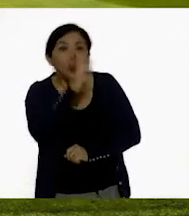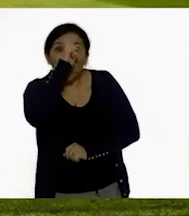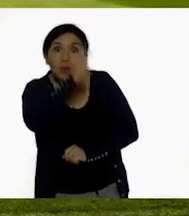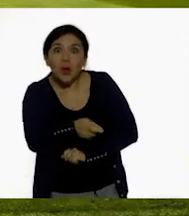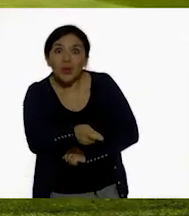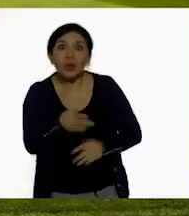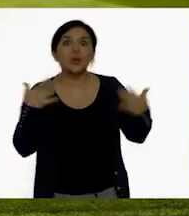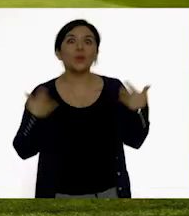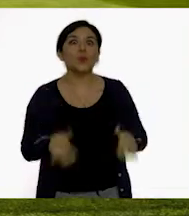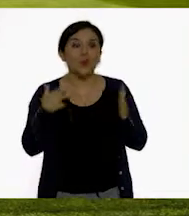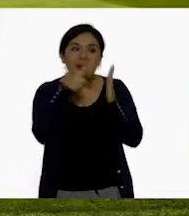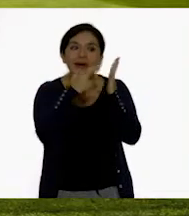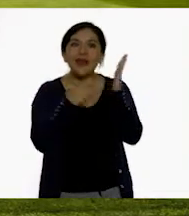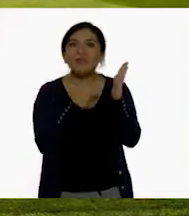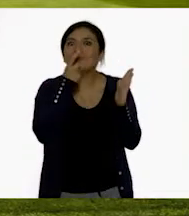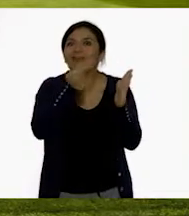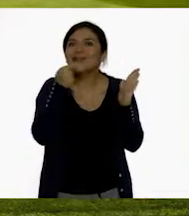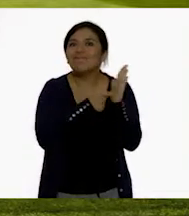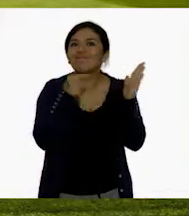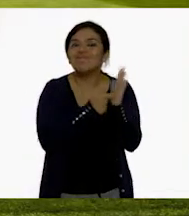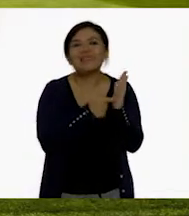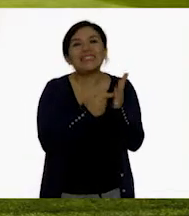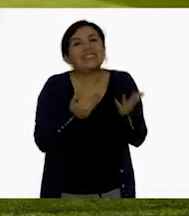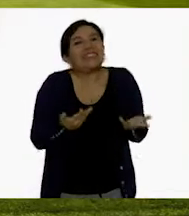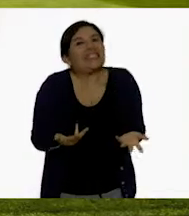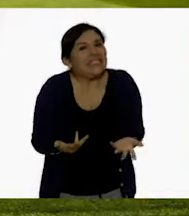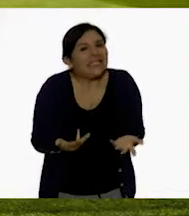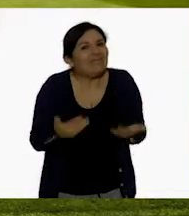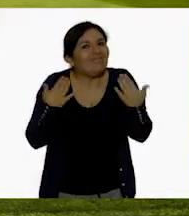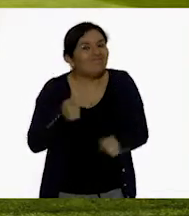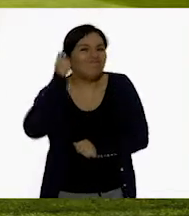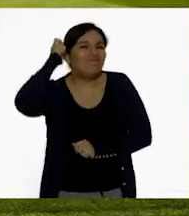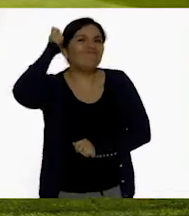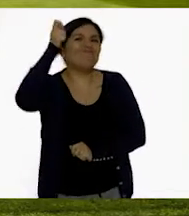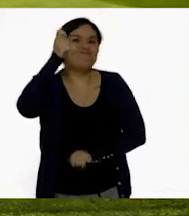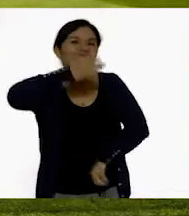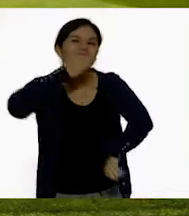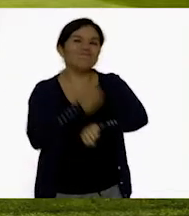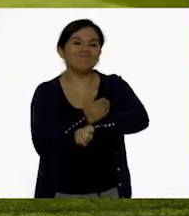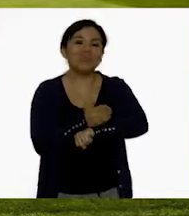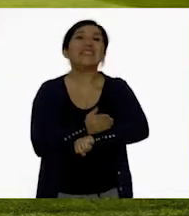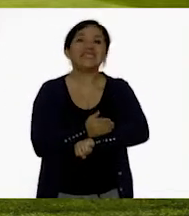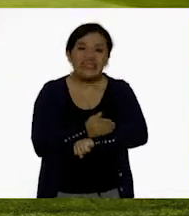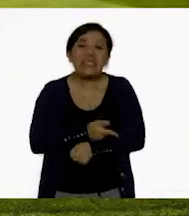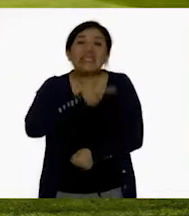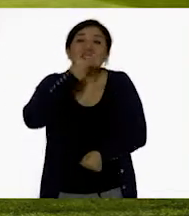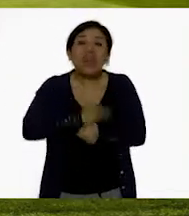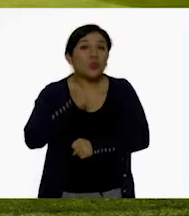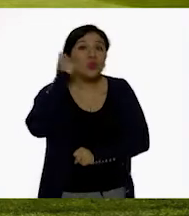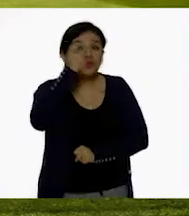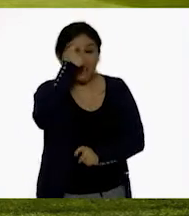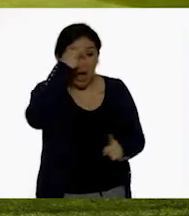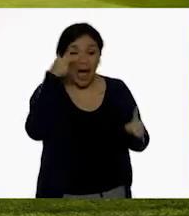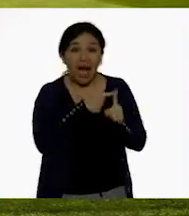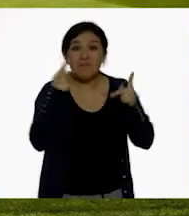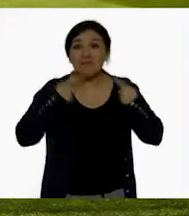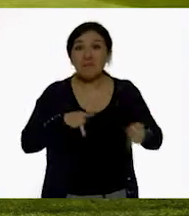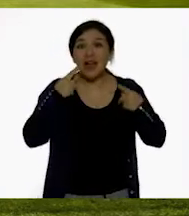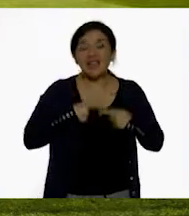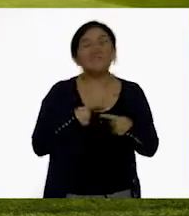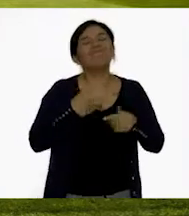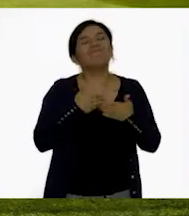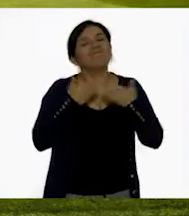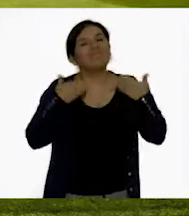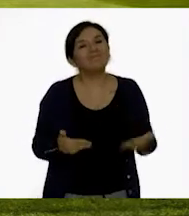el reglamento de fútbol. Y claro, lo amonestaron. Su segunda amonestación para él en el partido.